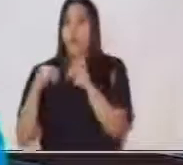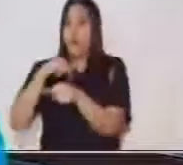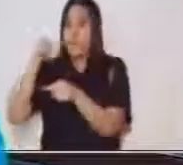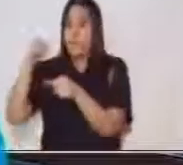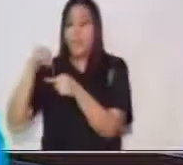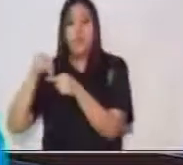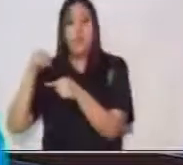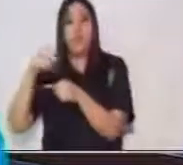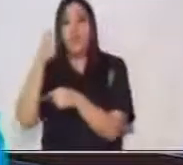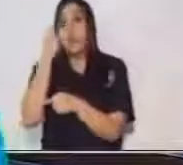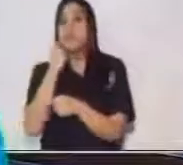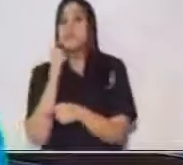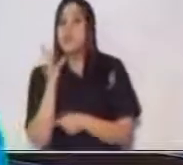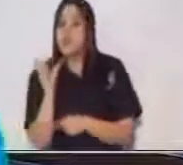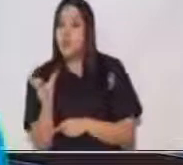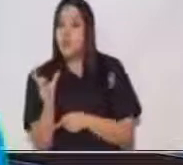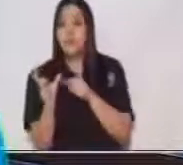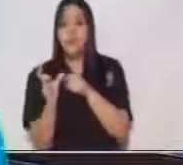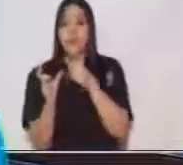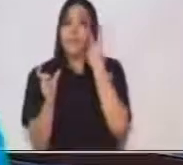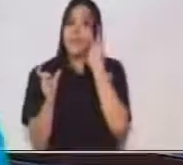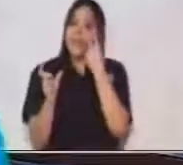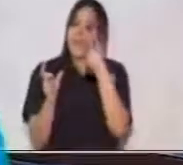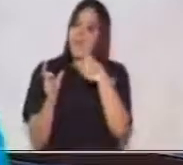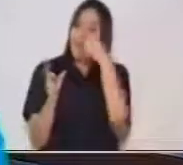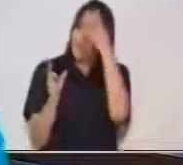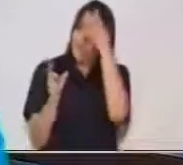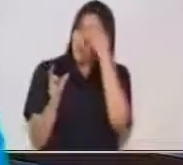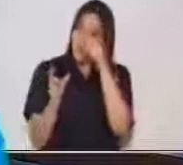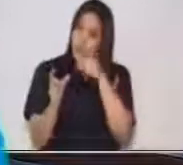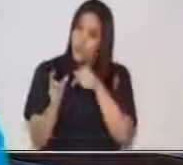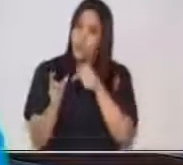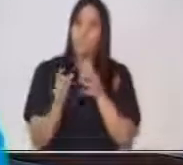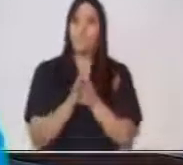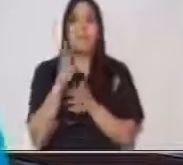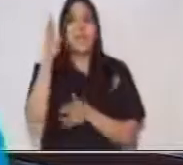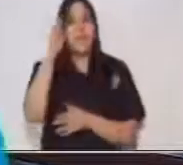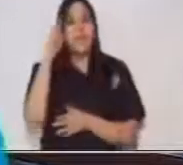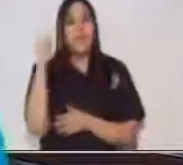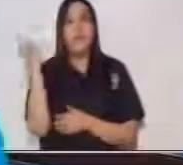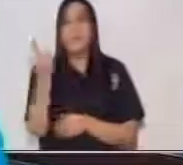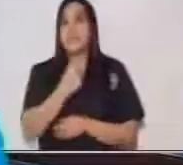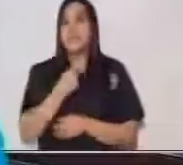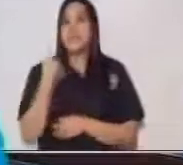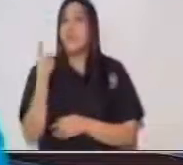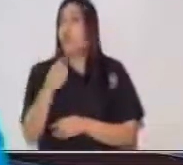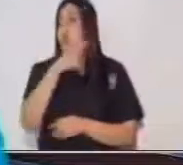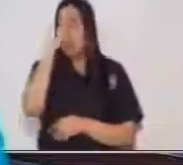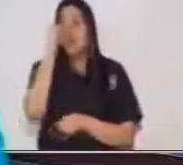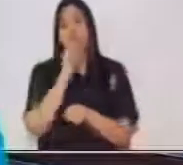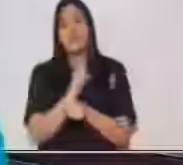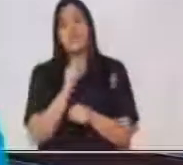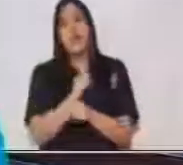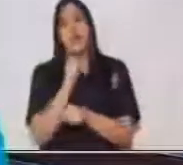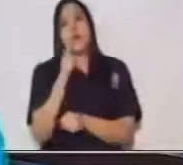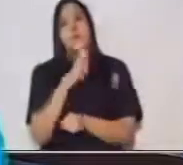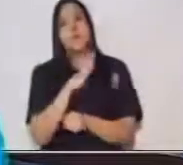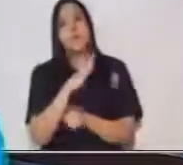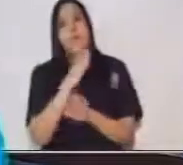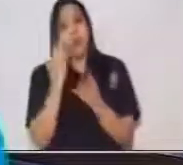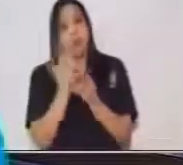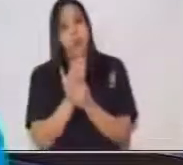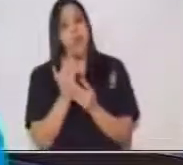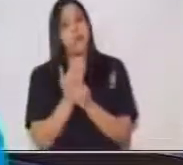vimos en esta oportunidad. Recuerda que todo lo que realices lo debes de archivar. Ten